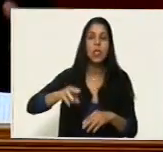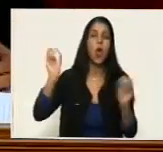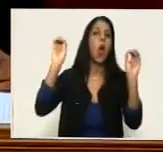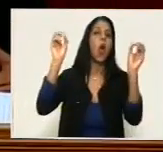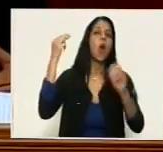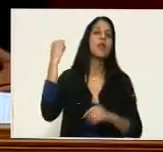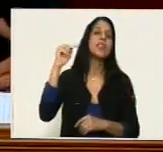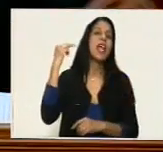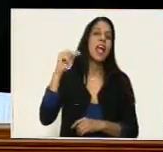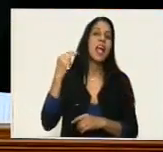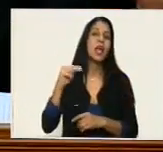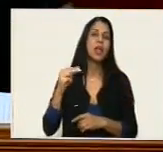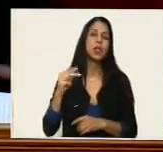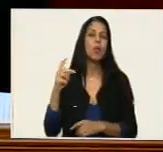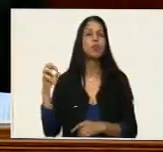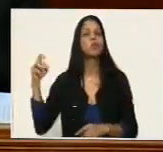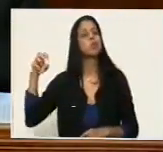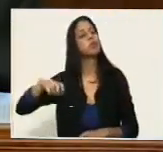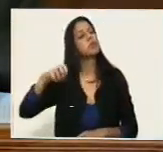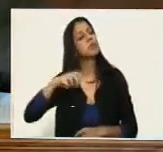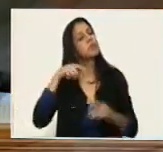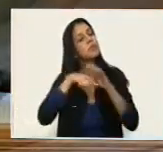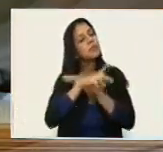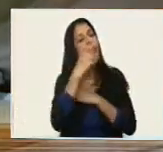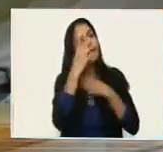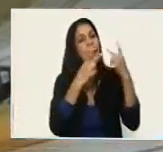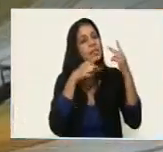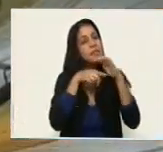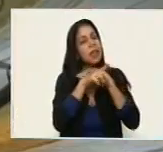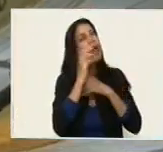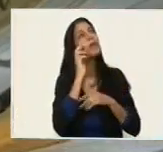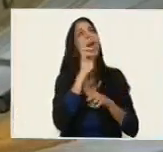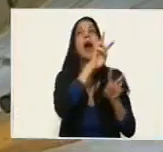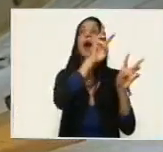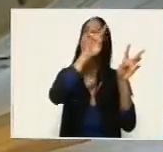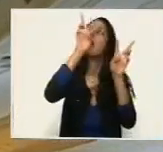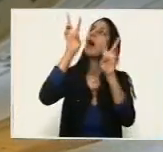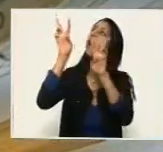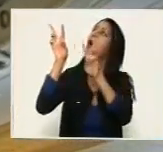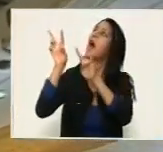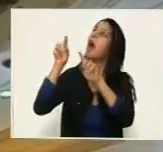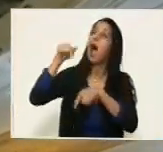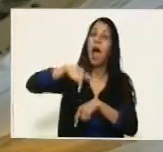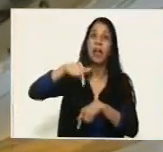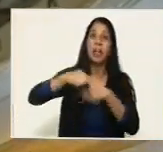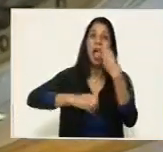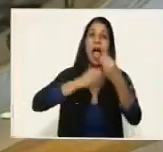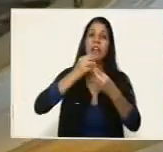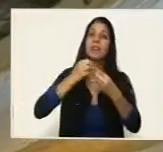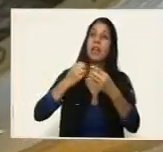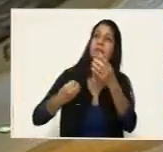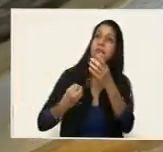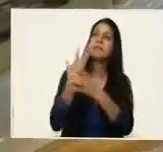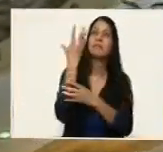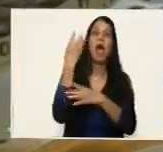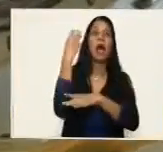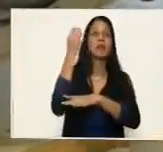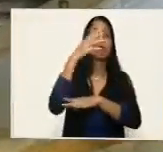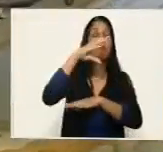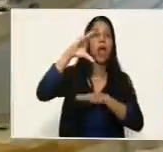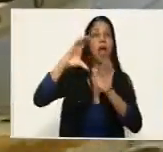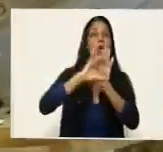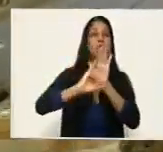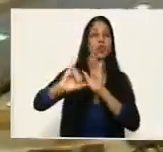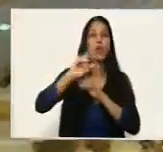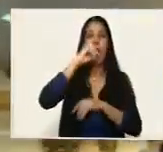lejos, pasen por aquí algún día y digan: aquí se hizo la primera Asamblea Nacional Constituyente del año